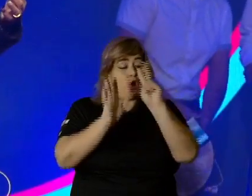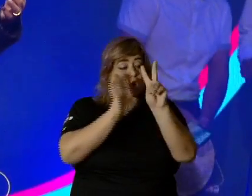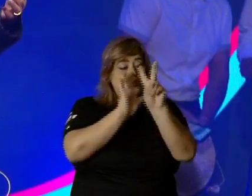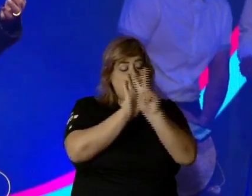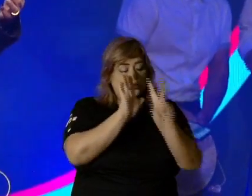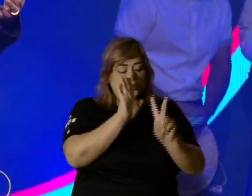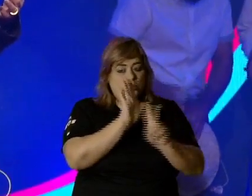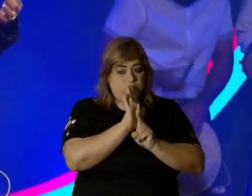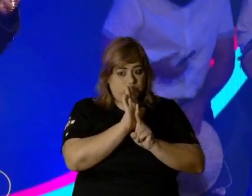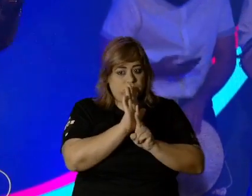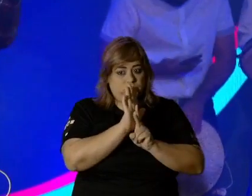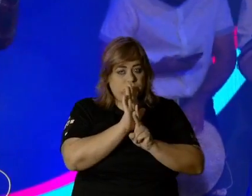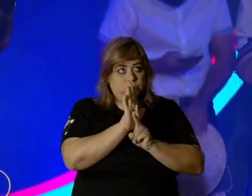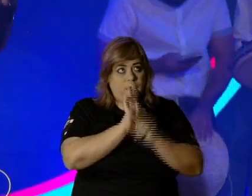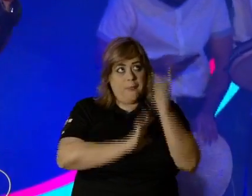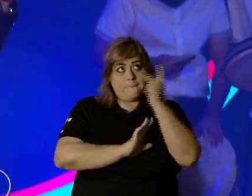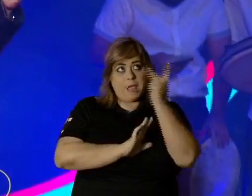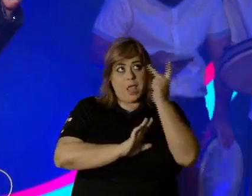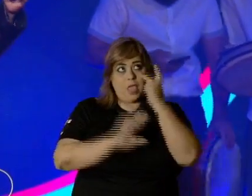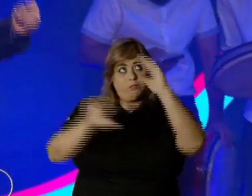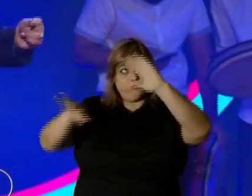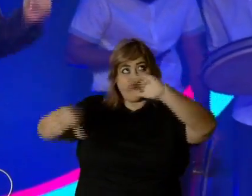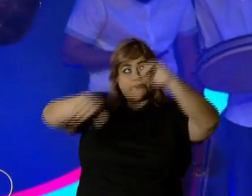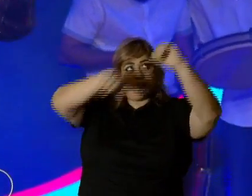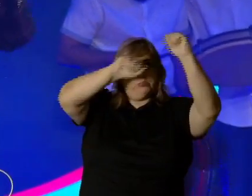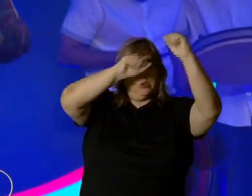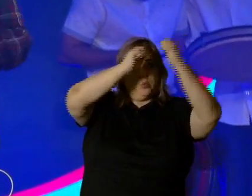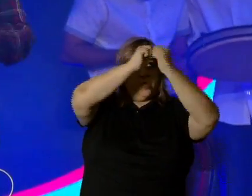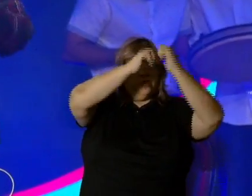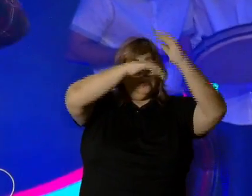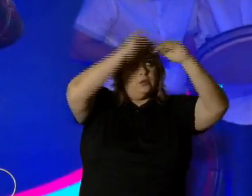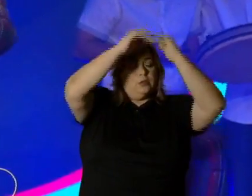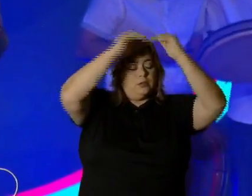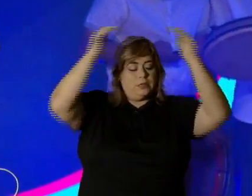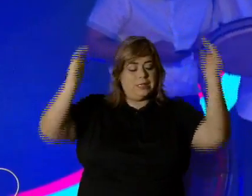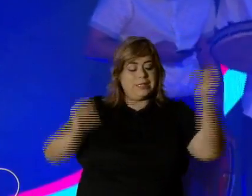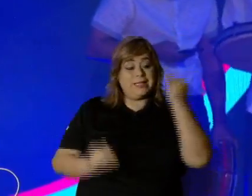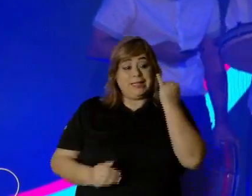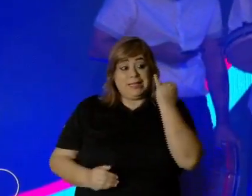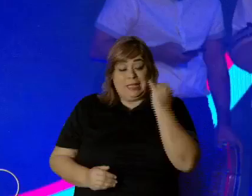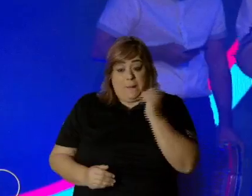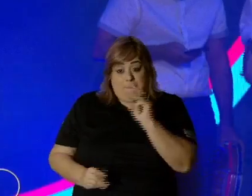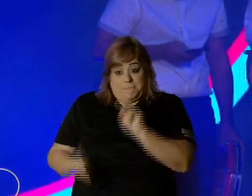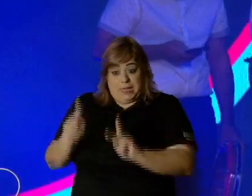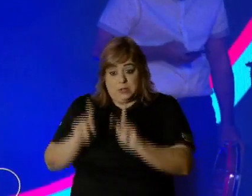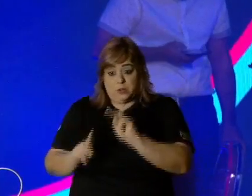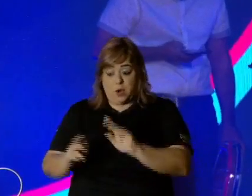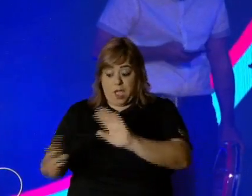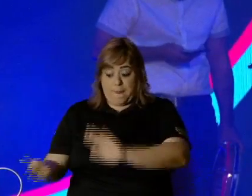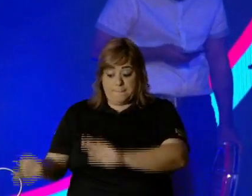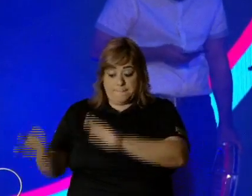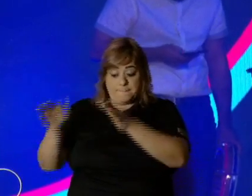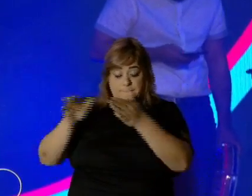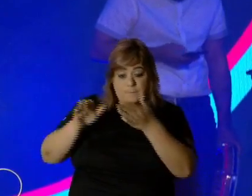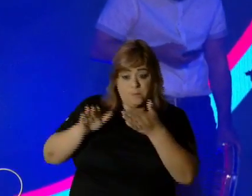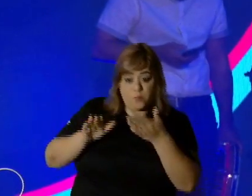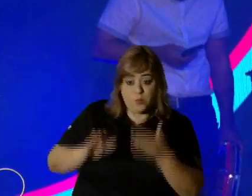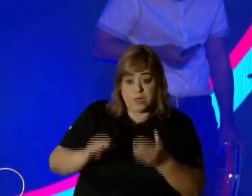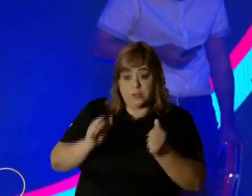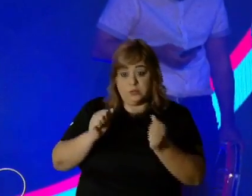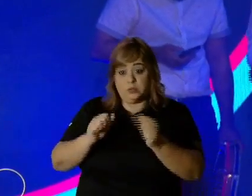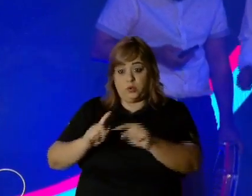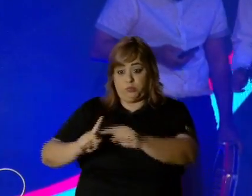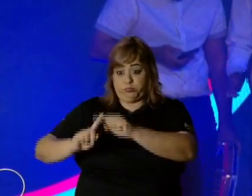viene. Pero dice la palabra, los muertos en Cristo resucitarán primero, nos llevan